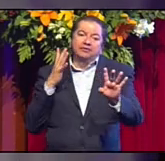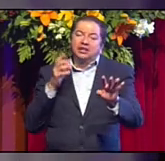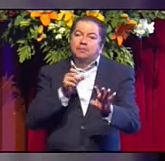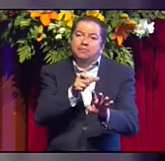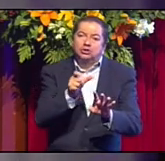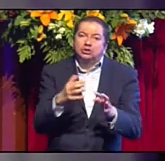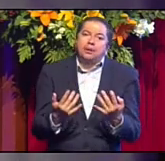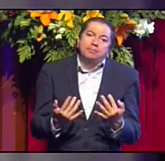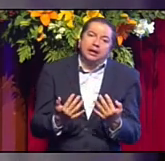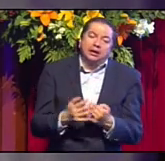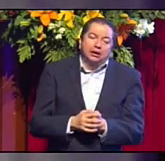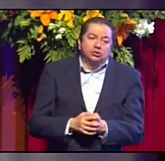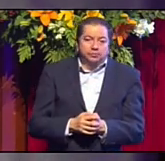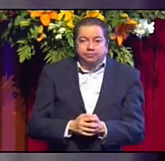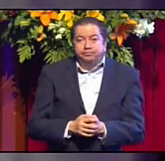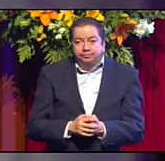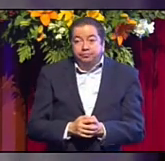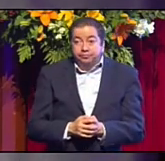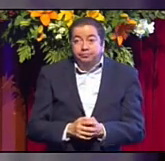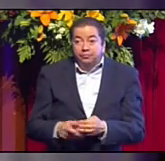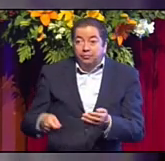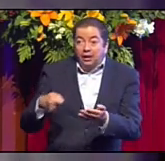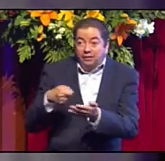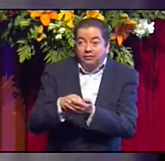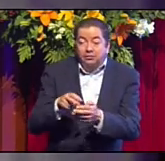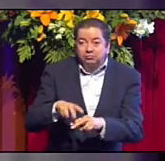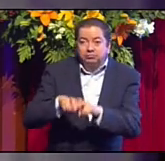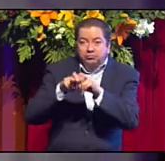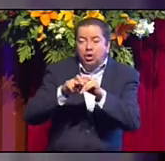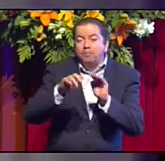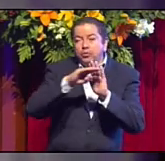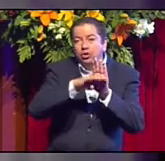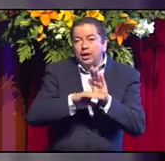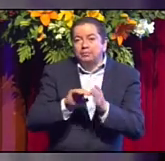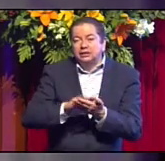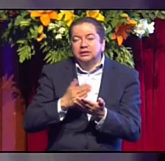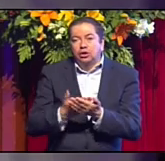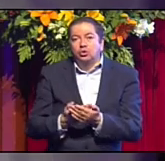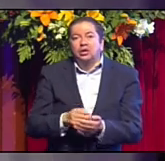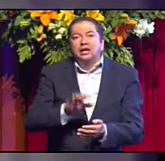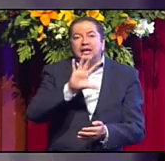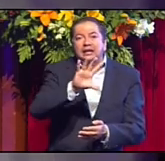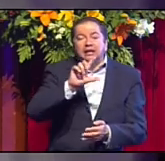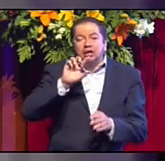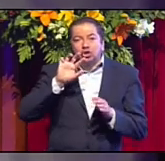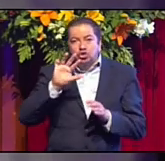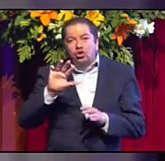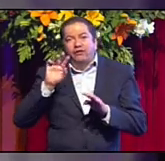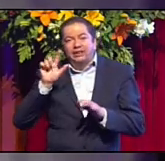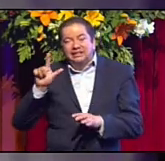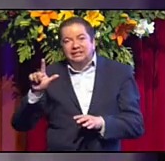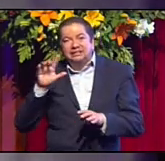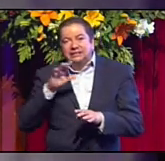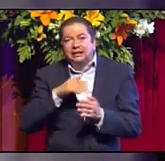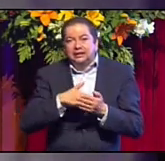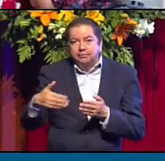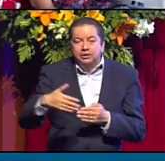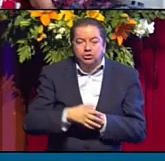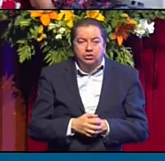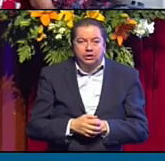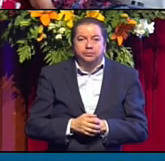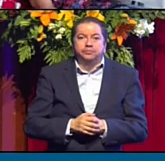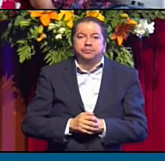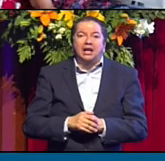750 mil personas. Y vamos, inversión en programas de salud, 597 millones, casi 600 millones. ¿Es importante